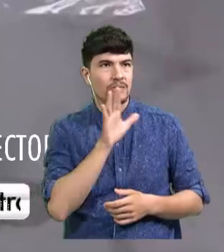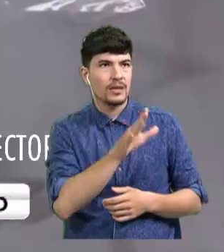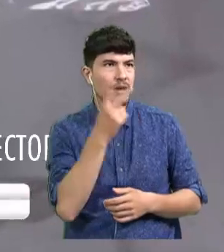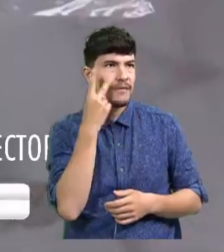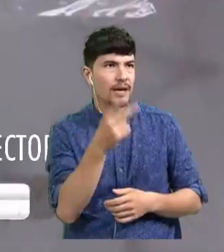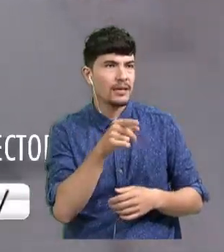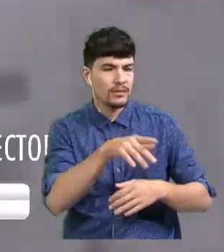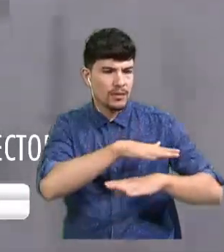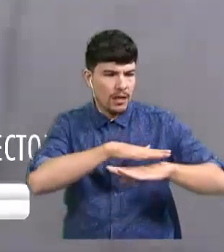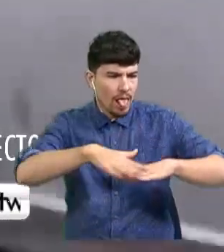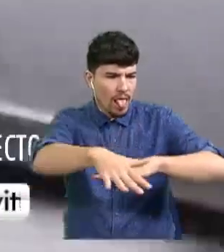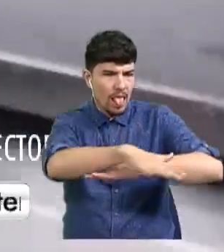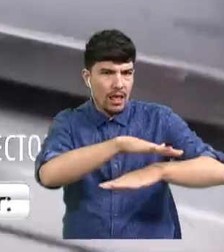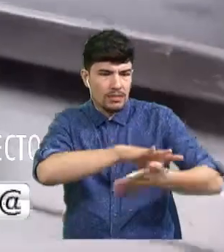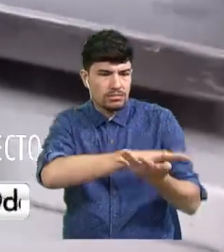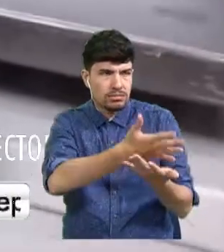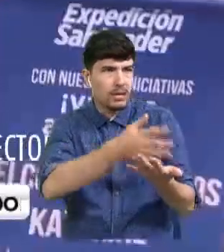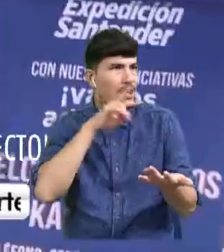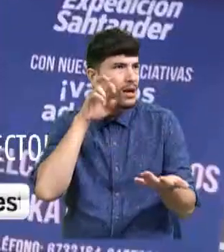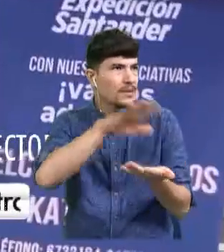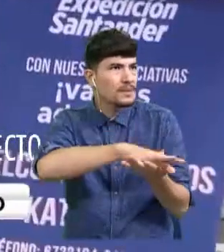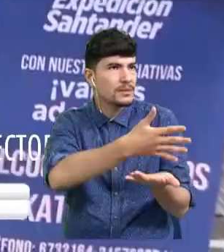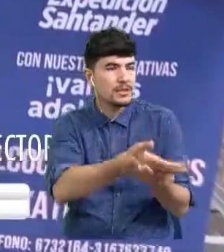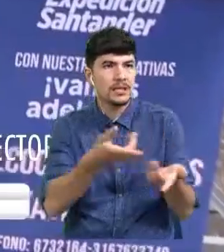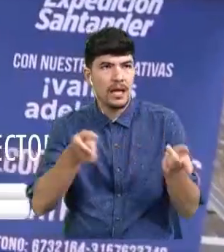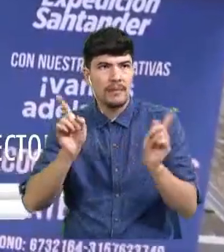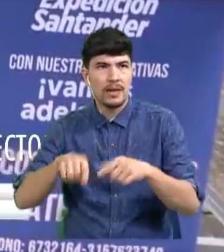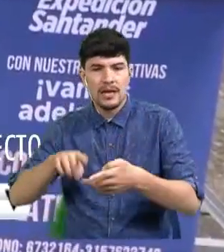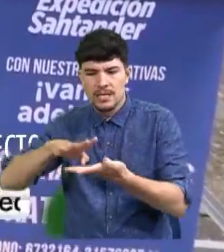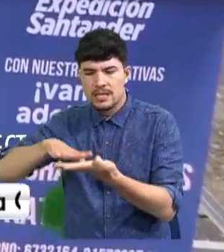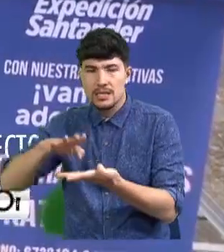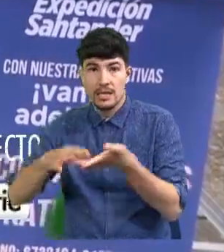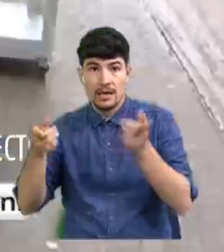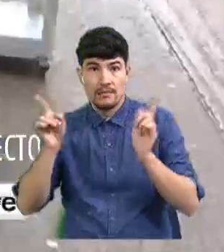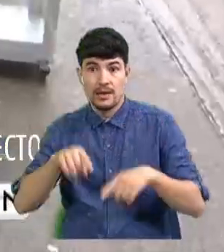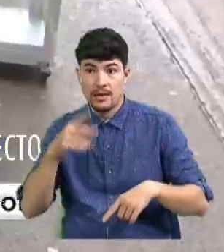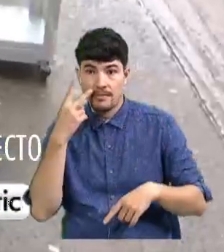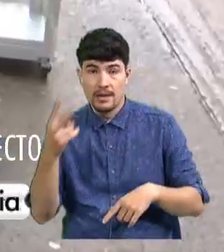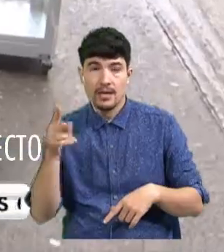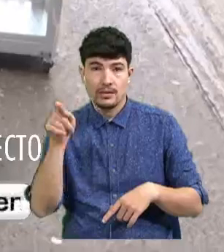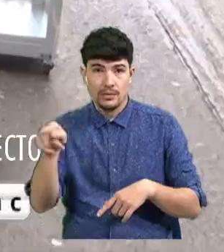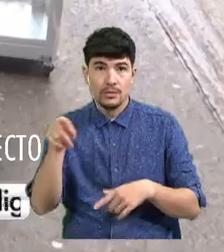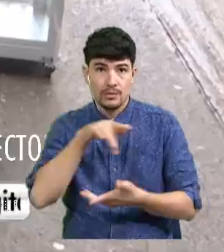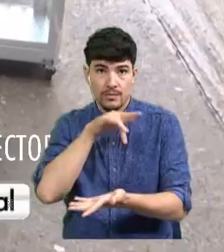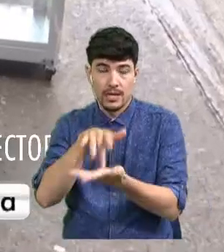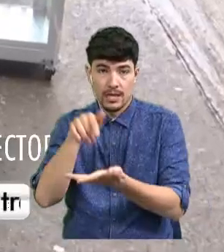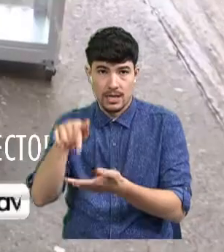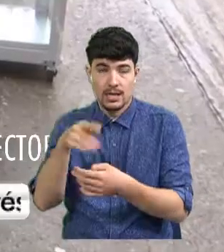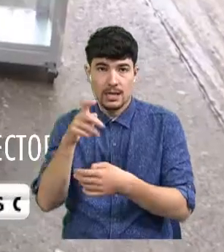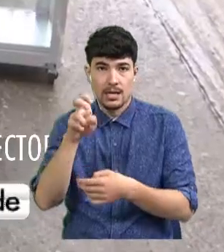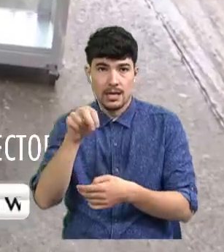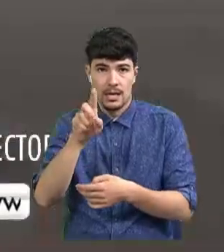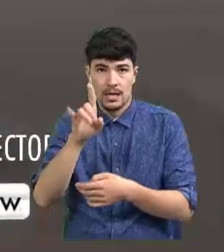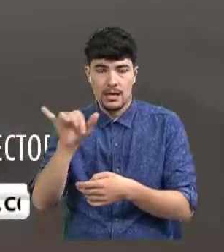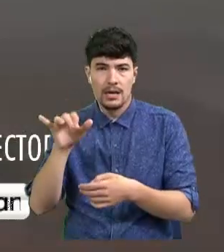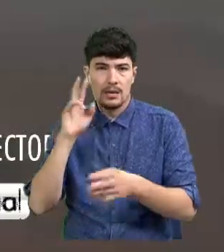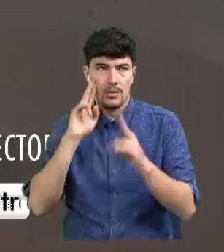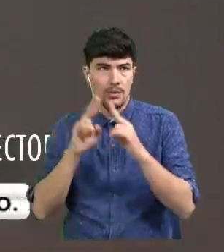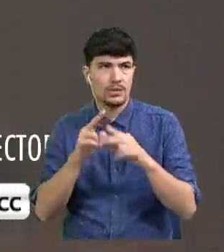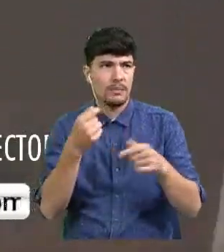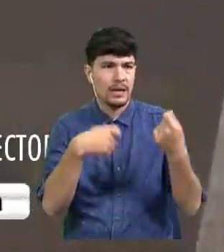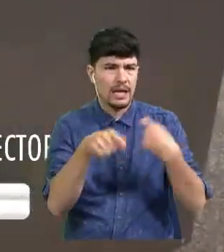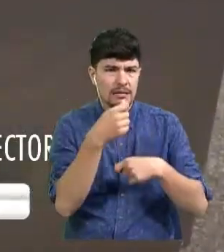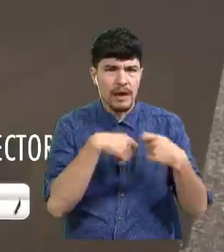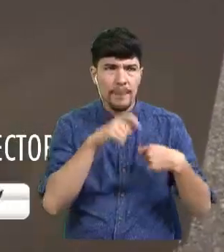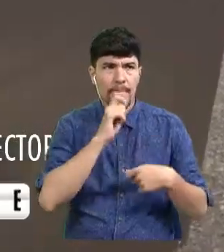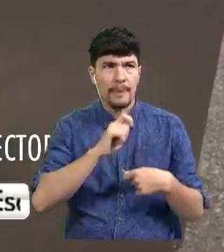plancha, todo lo que se tiene. Mónica, tenemos que venir aquí al Kennedy a conocer venta de helados, todo lo que se tiene